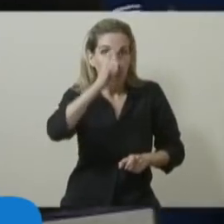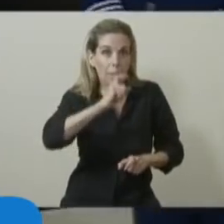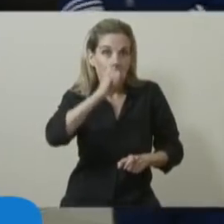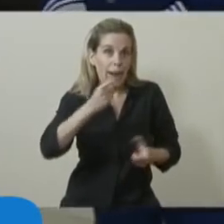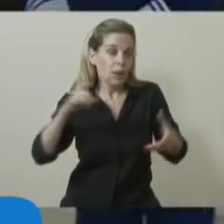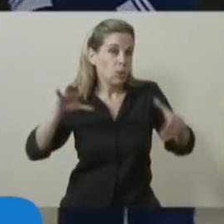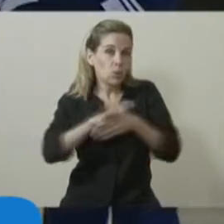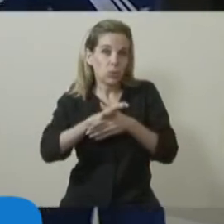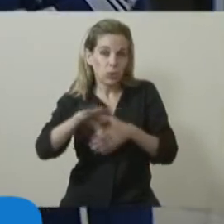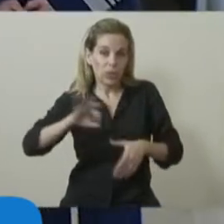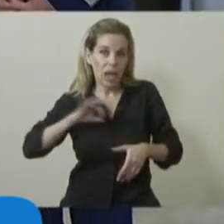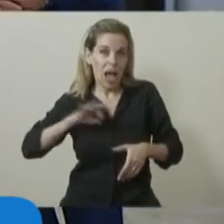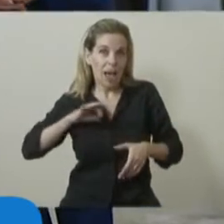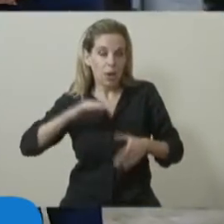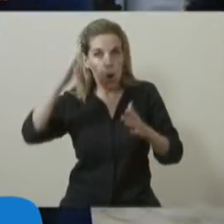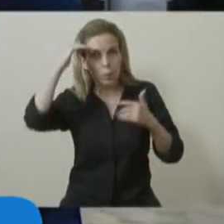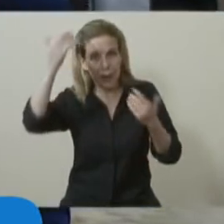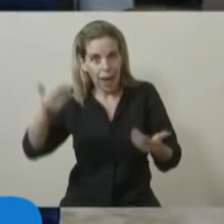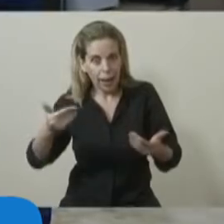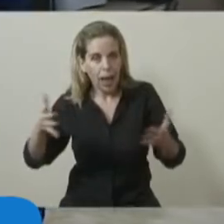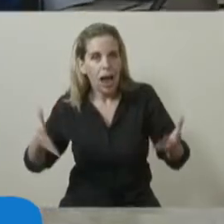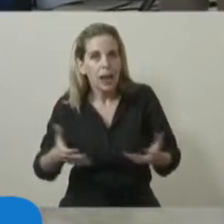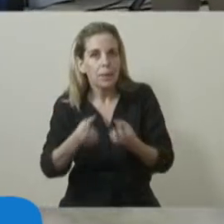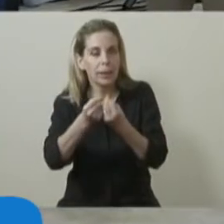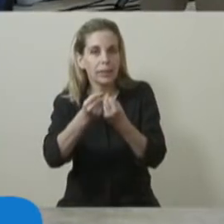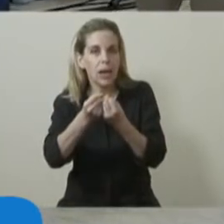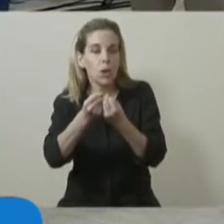¿no? Se cumplen